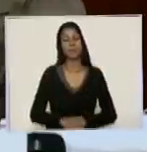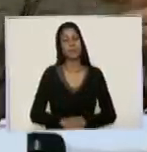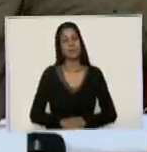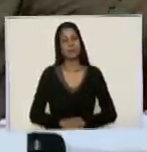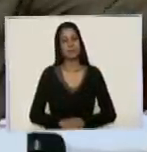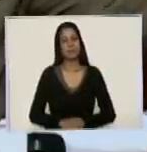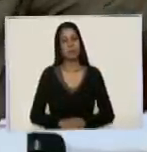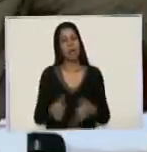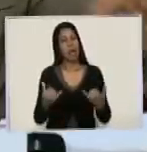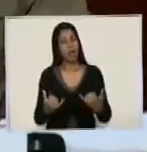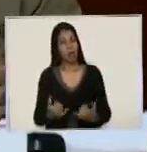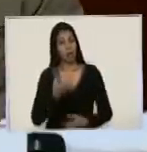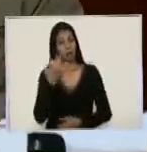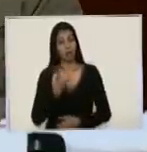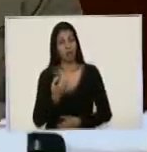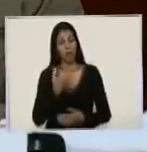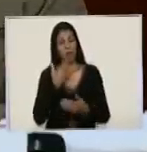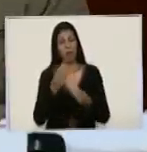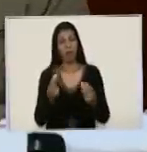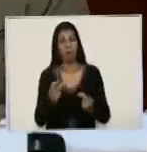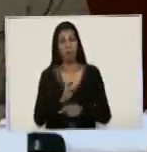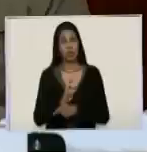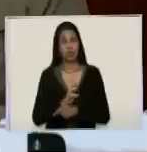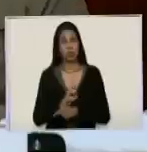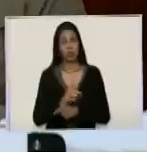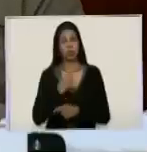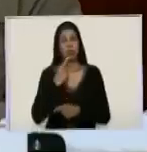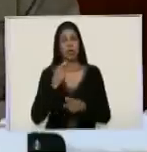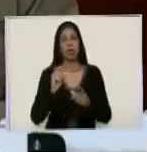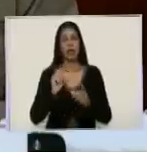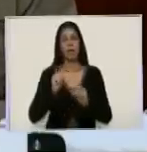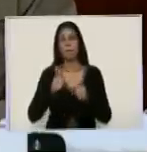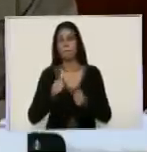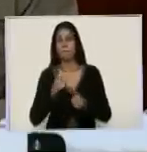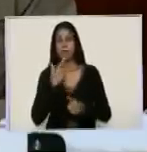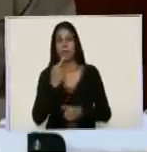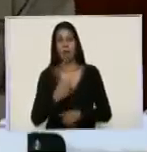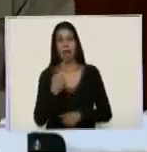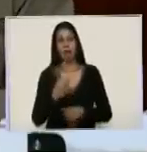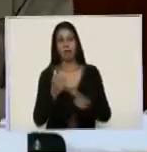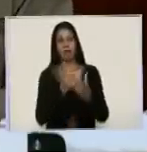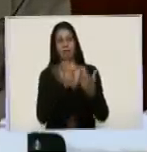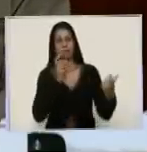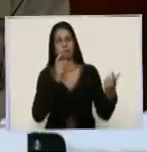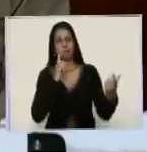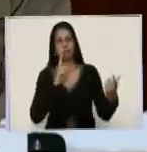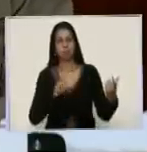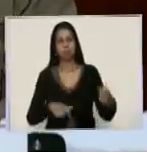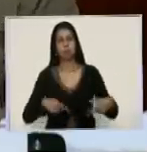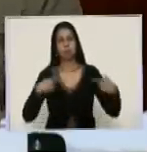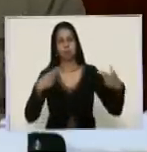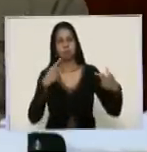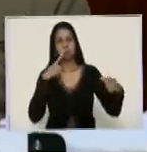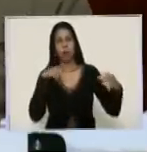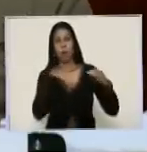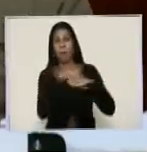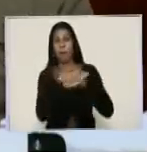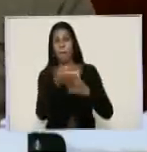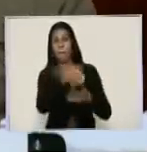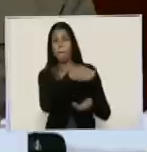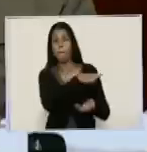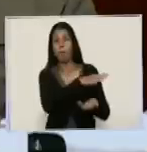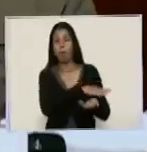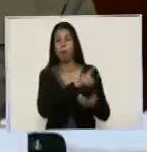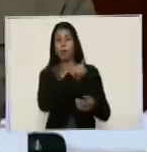Eso es ahora, ¿verdad? Pronto. Seguro que va a comenzar a sacarlo de los contenedores cuando López Obrador sea presidente. Ahorita no.